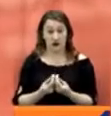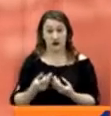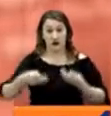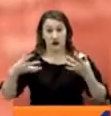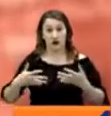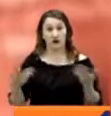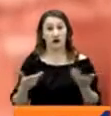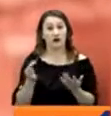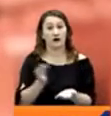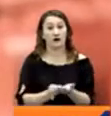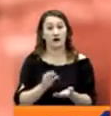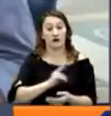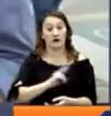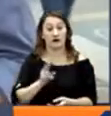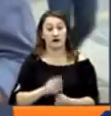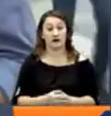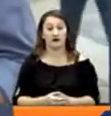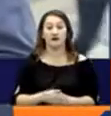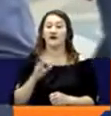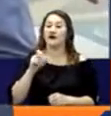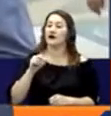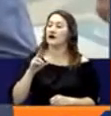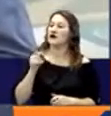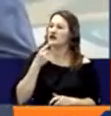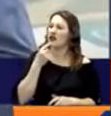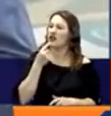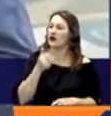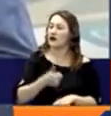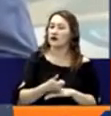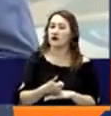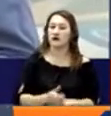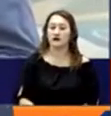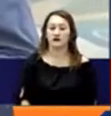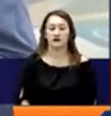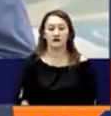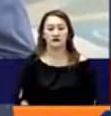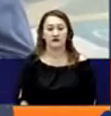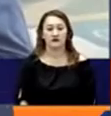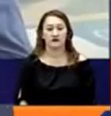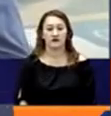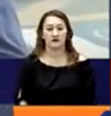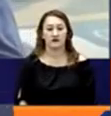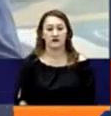la capital del Valle del Cauca. Carlos Gutiérrez, muy buenas tardes. ¿Qué dijeron las autoridades?